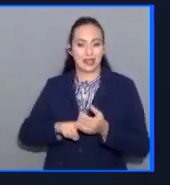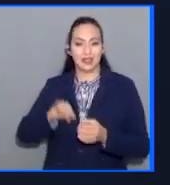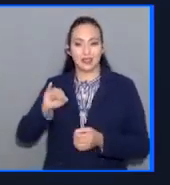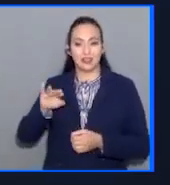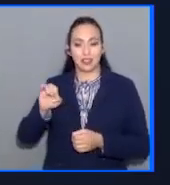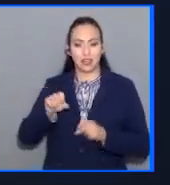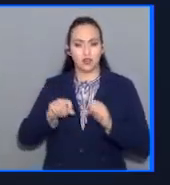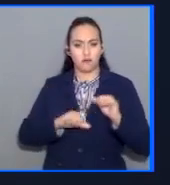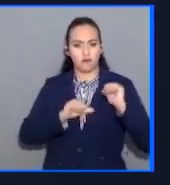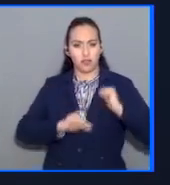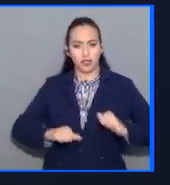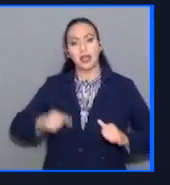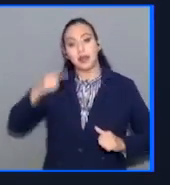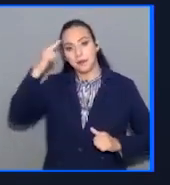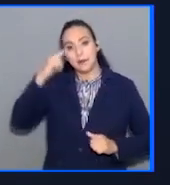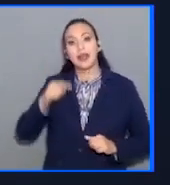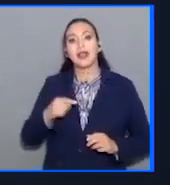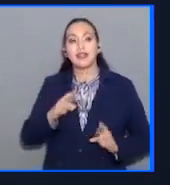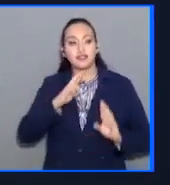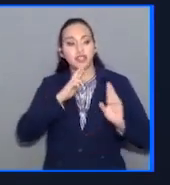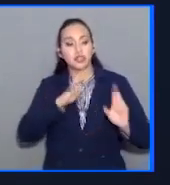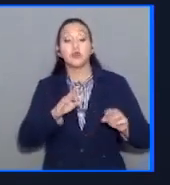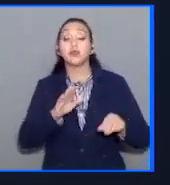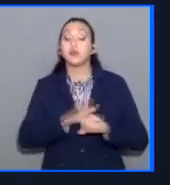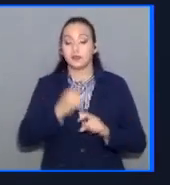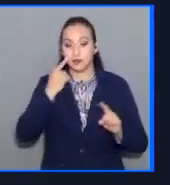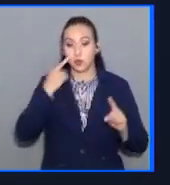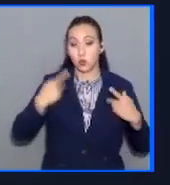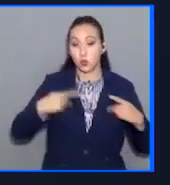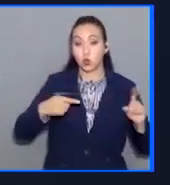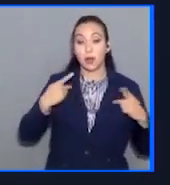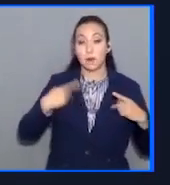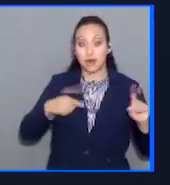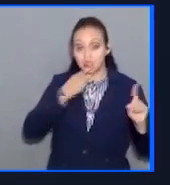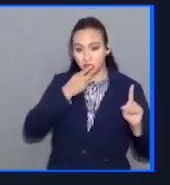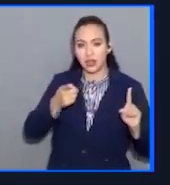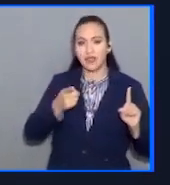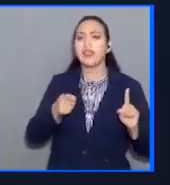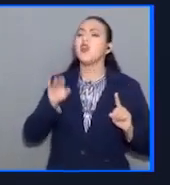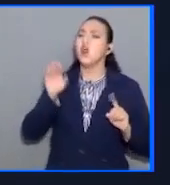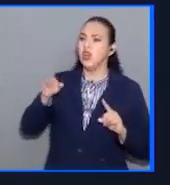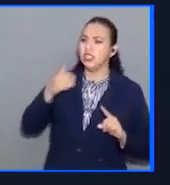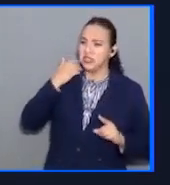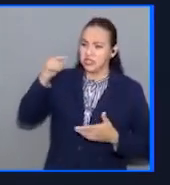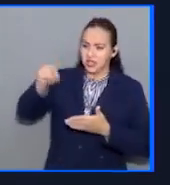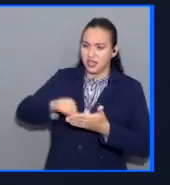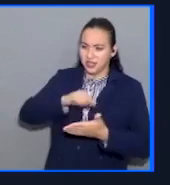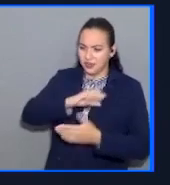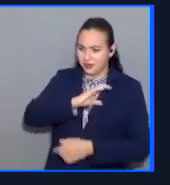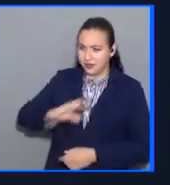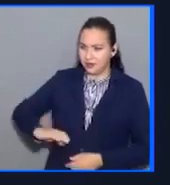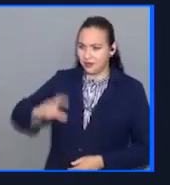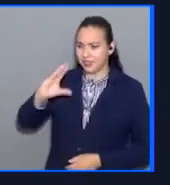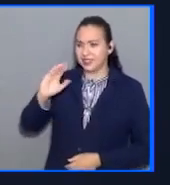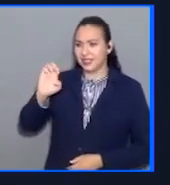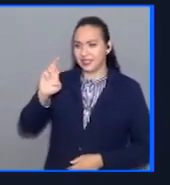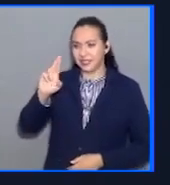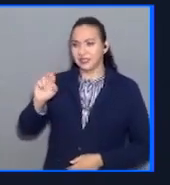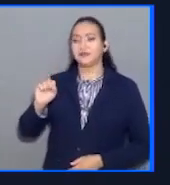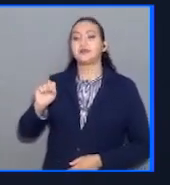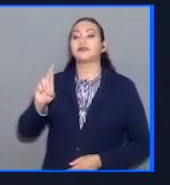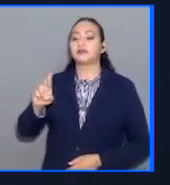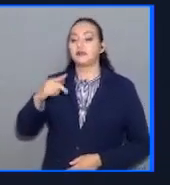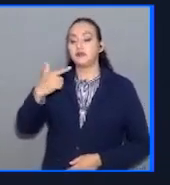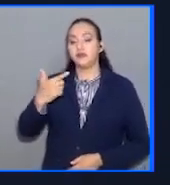la solicitud que hizo un ciudadano para cancelar la candidatura de César Mario Gutiérrez Priego a ministro de la Suprema Corte